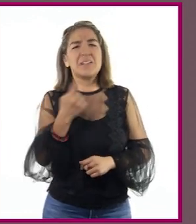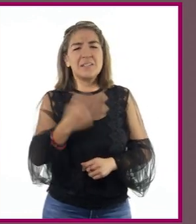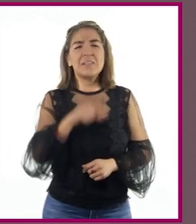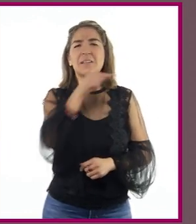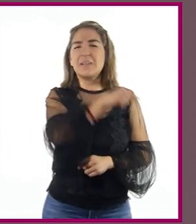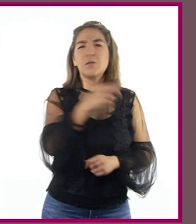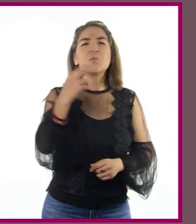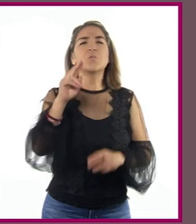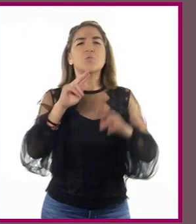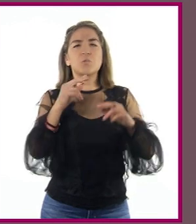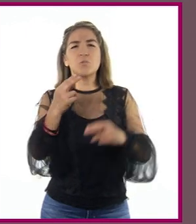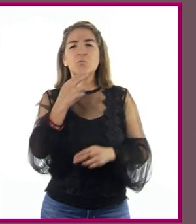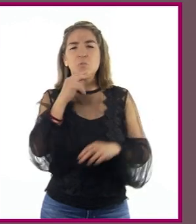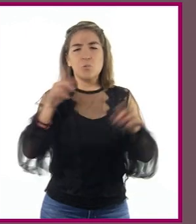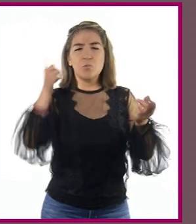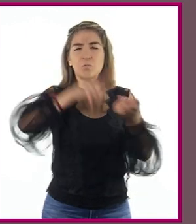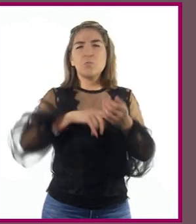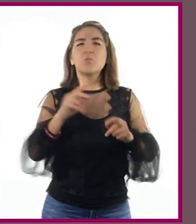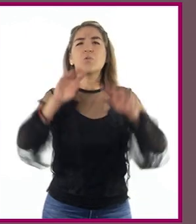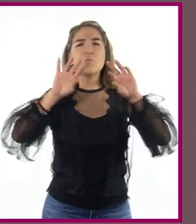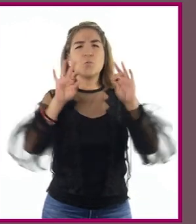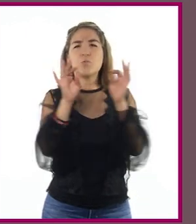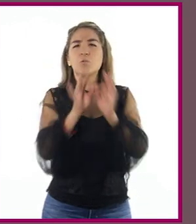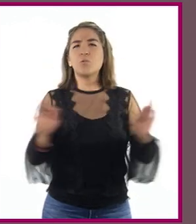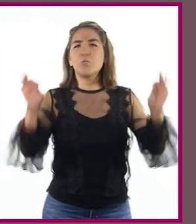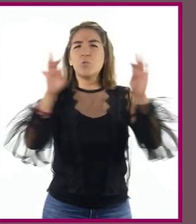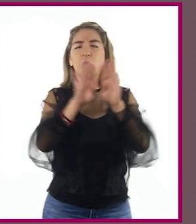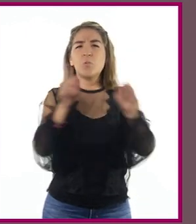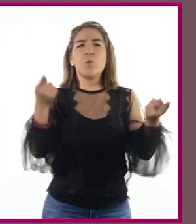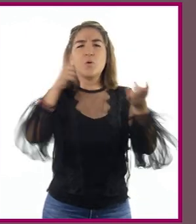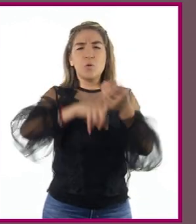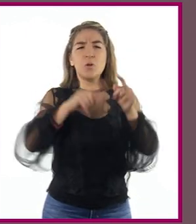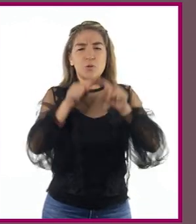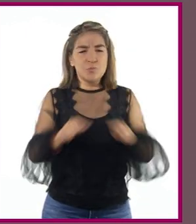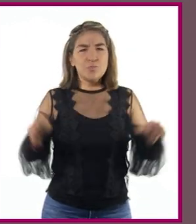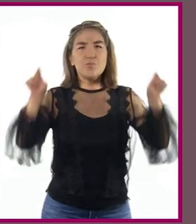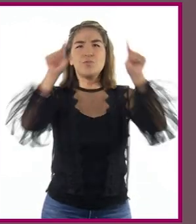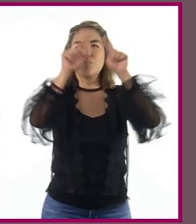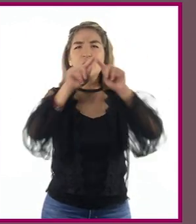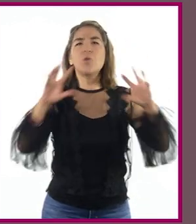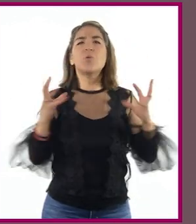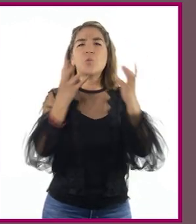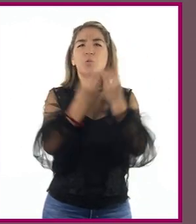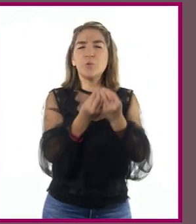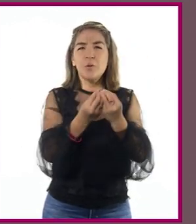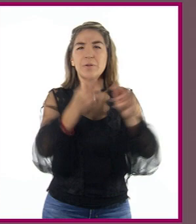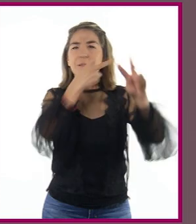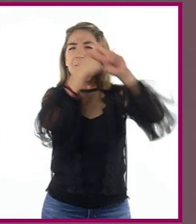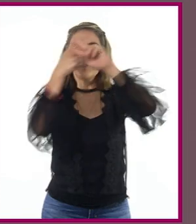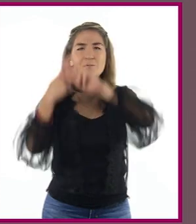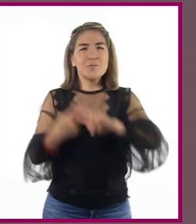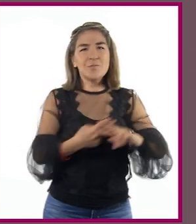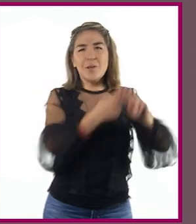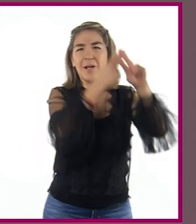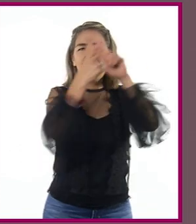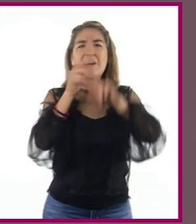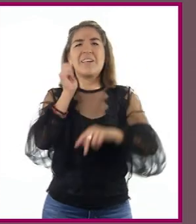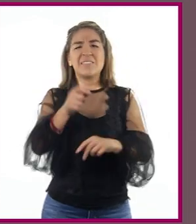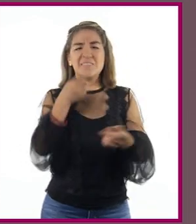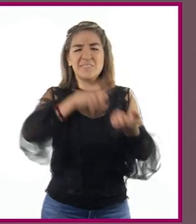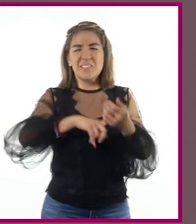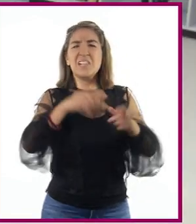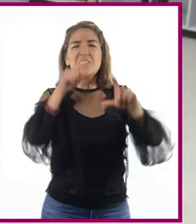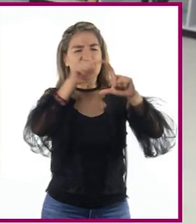que se unen en círculo? ¿Qué moneda representa el símbolo de la parte central del mapa?